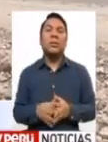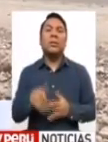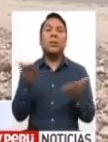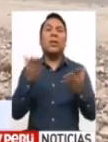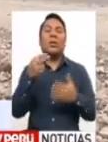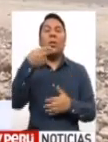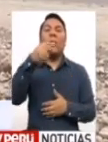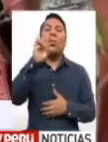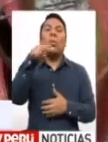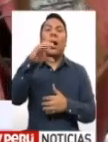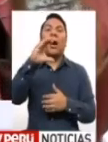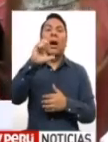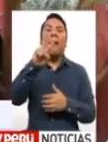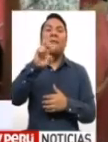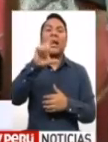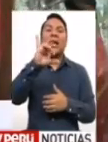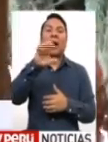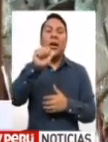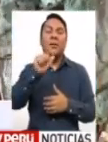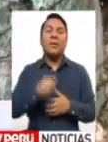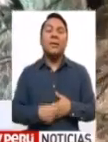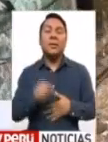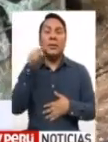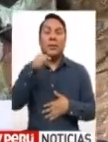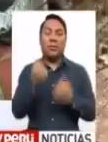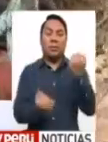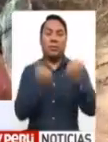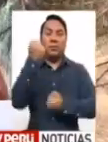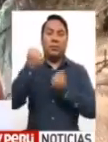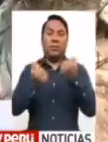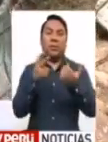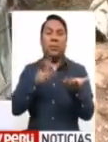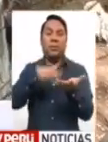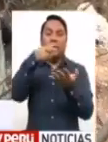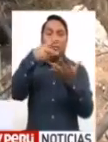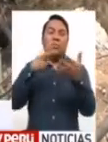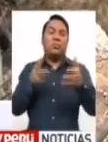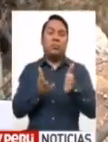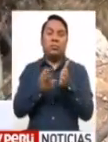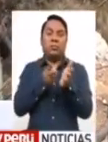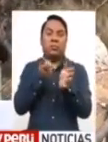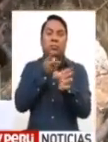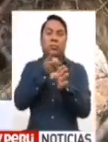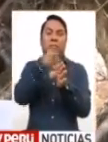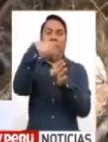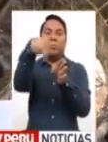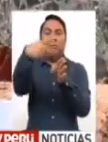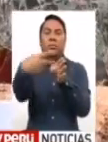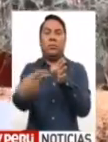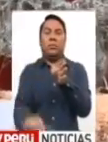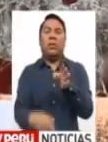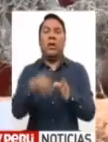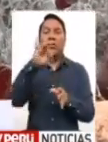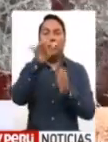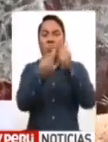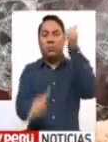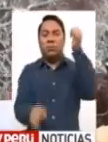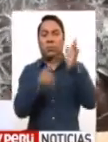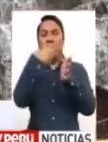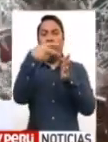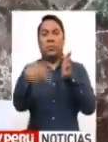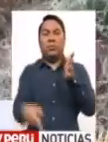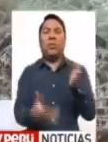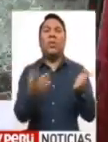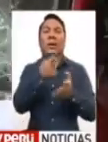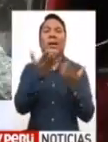en Huancavelica. El auto en el que viajaba cayó a un abismo de aproximadamente 80 metros y tenía como